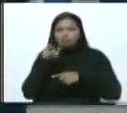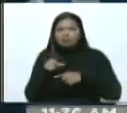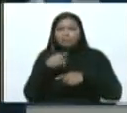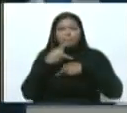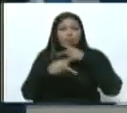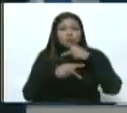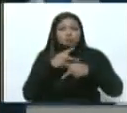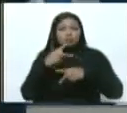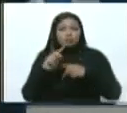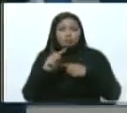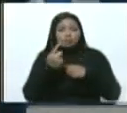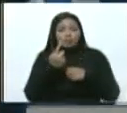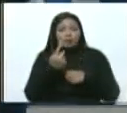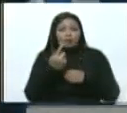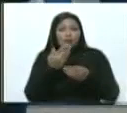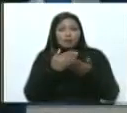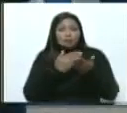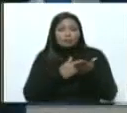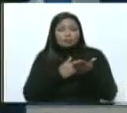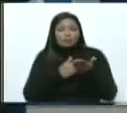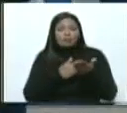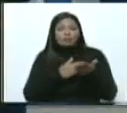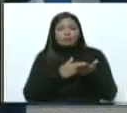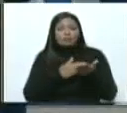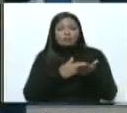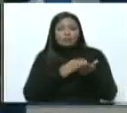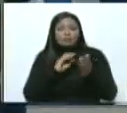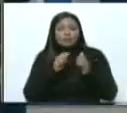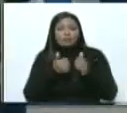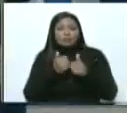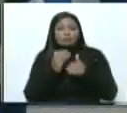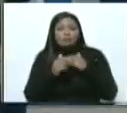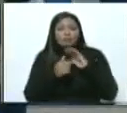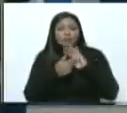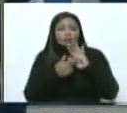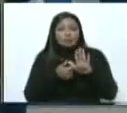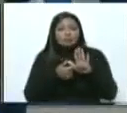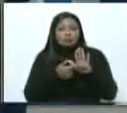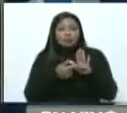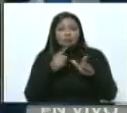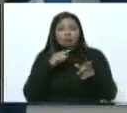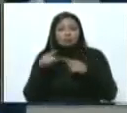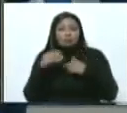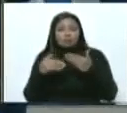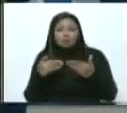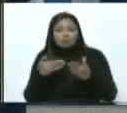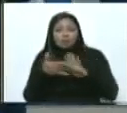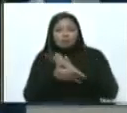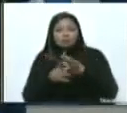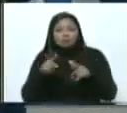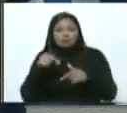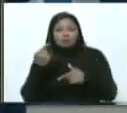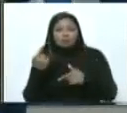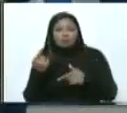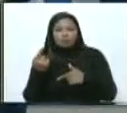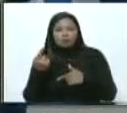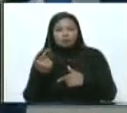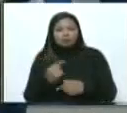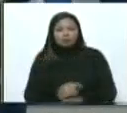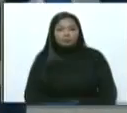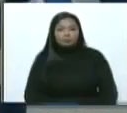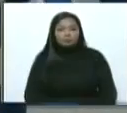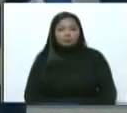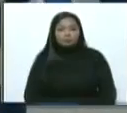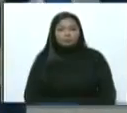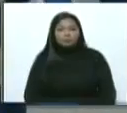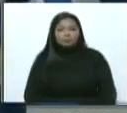que va primero de la audiencia inicial de presentación, que es la imputación, para luego la preliminar